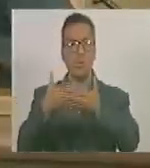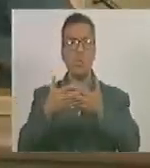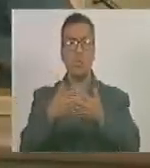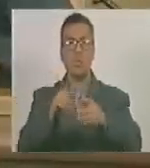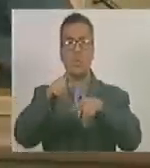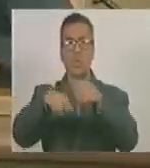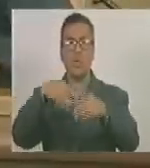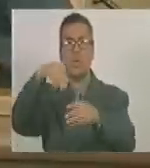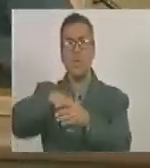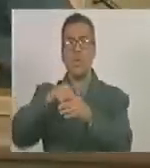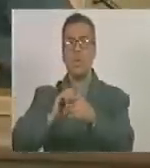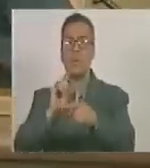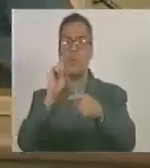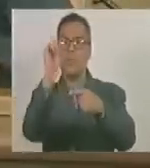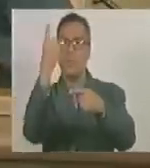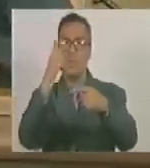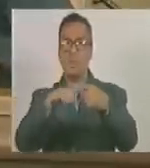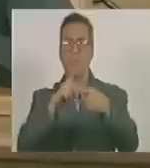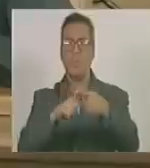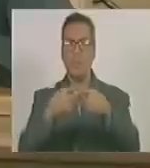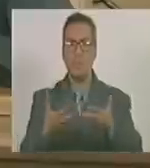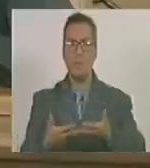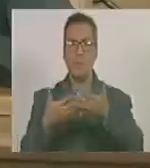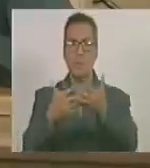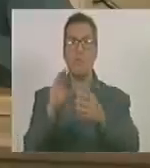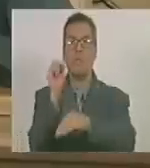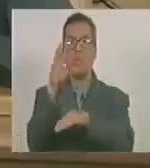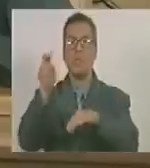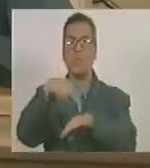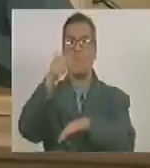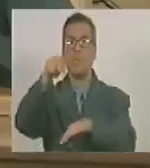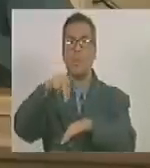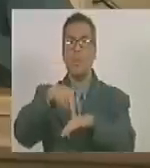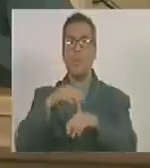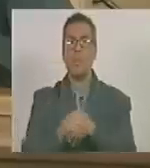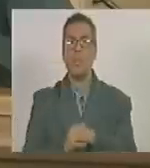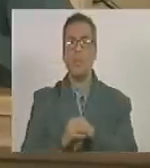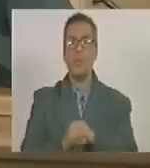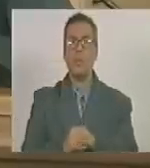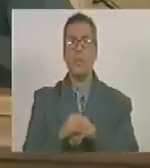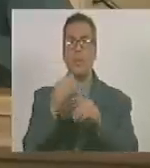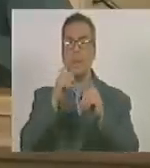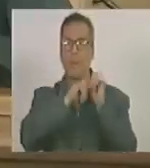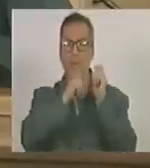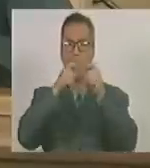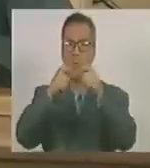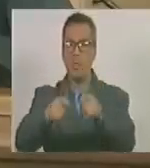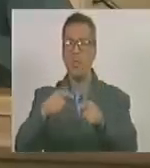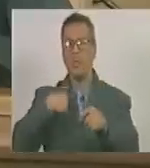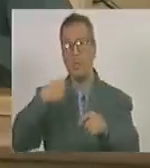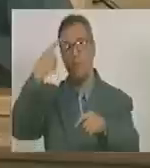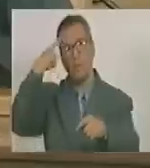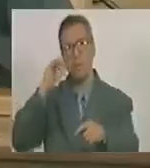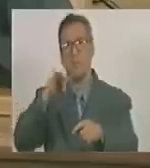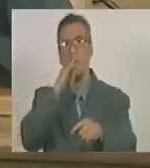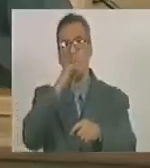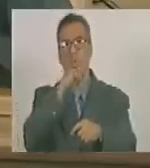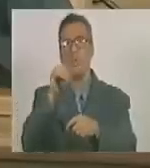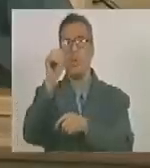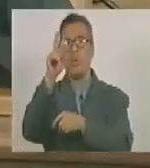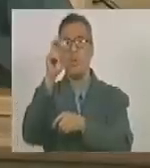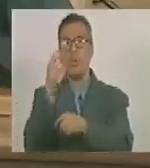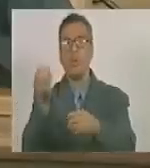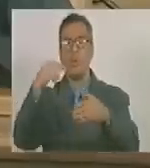rector electoral principal a la orden de la Asamblea Nacional para que se designe, según lo anunciado, la